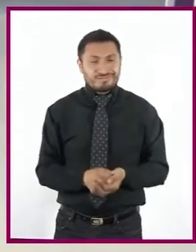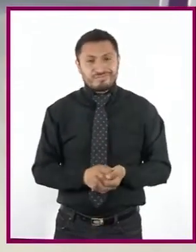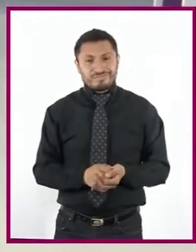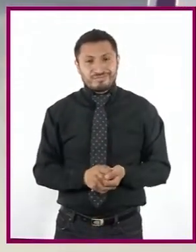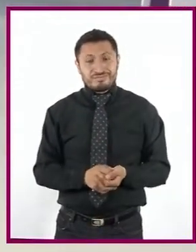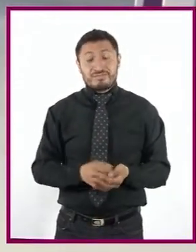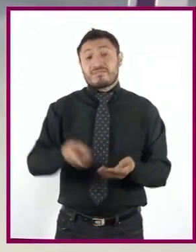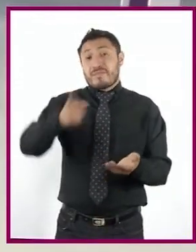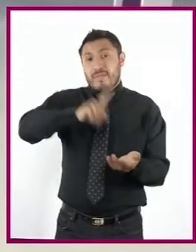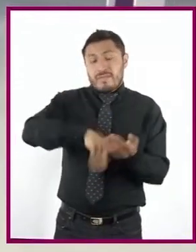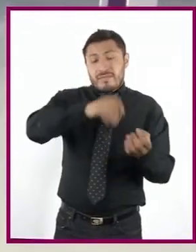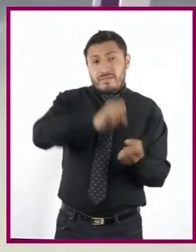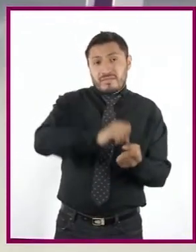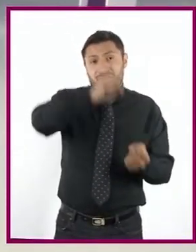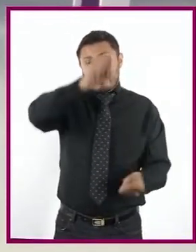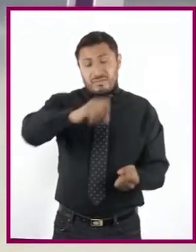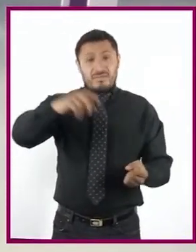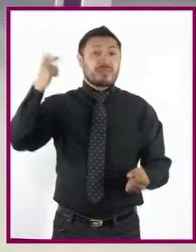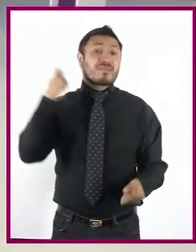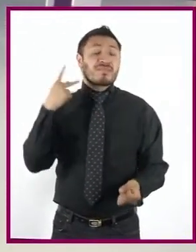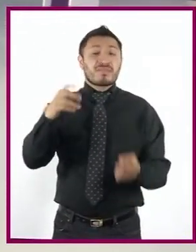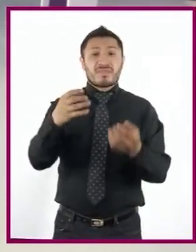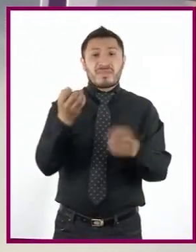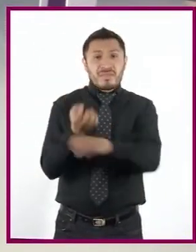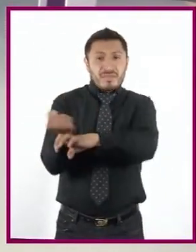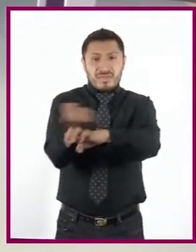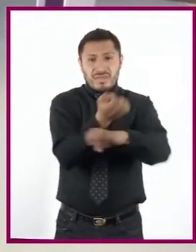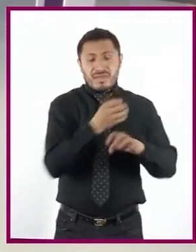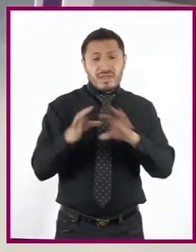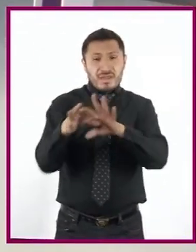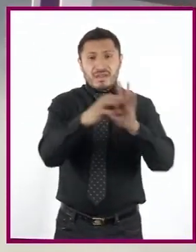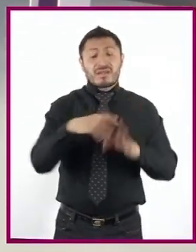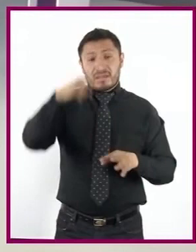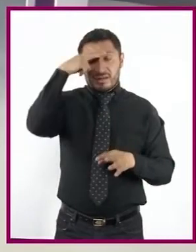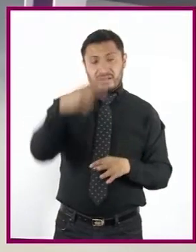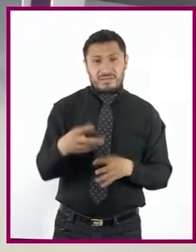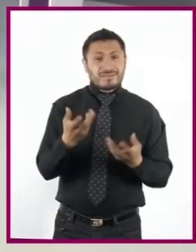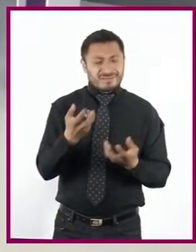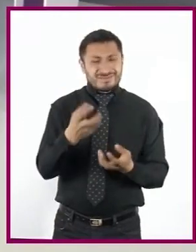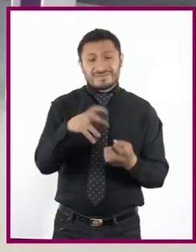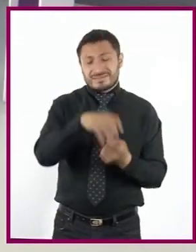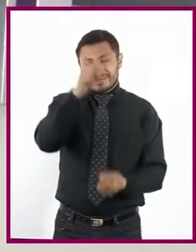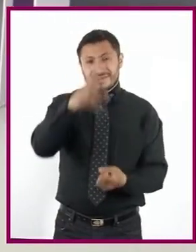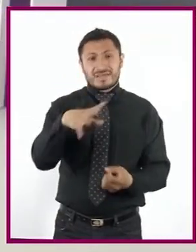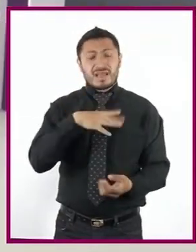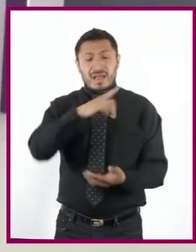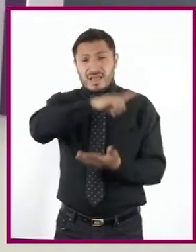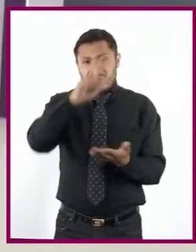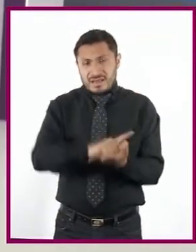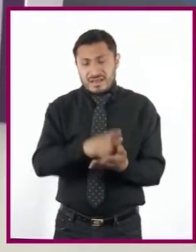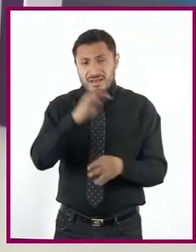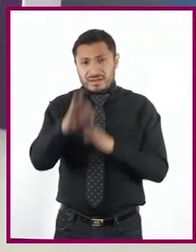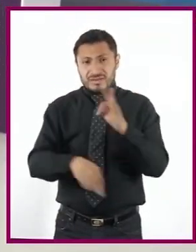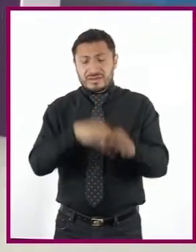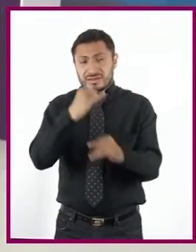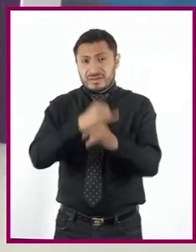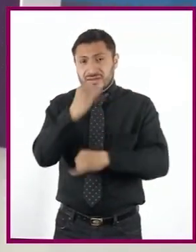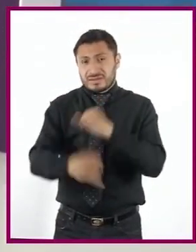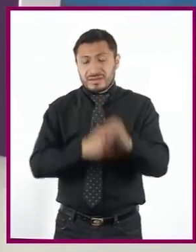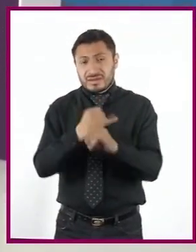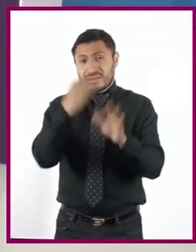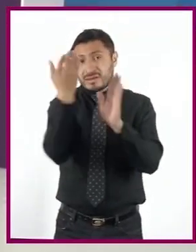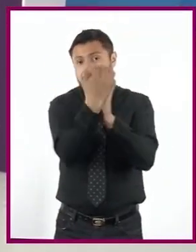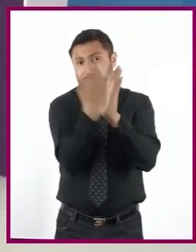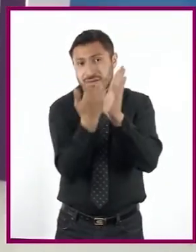la Constitución Política de los Estados Unidos Mexicanos, las leyes y los tratados internacionales